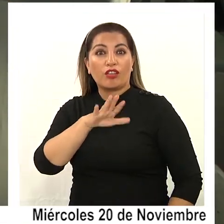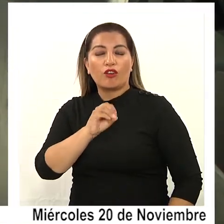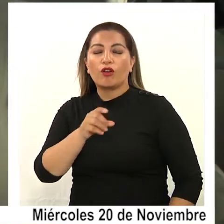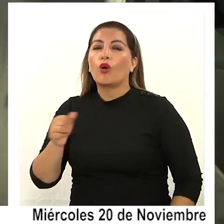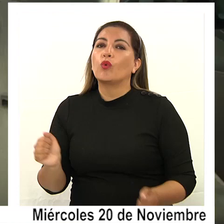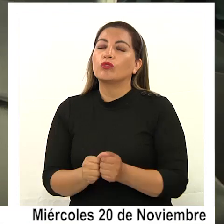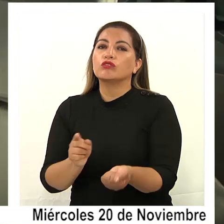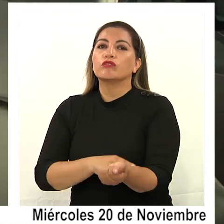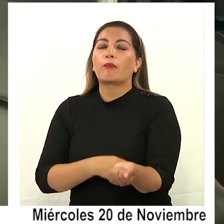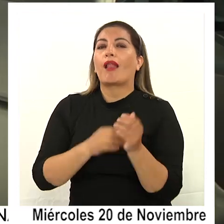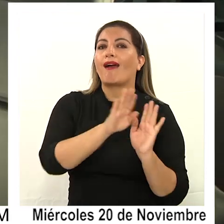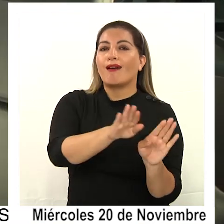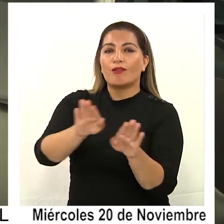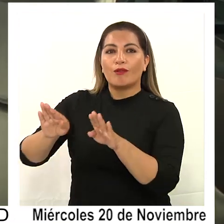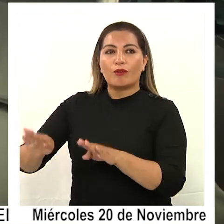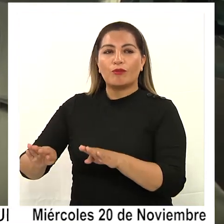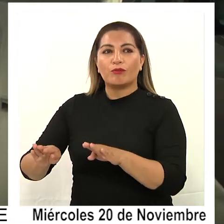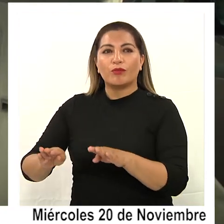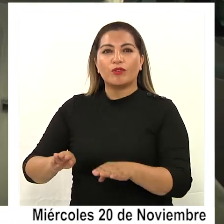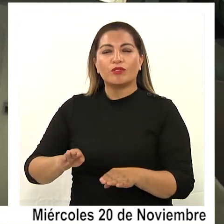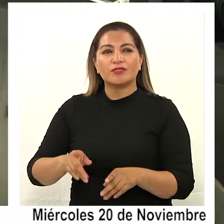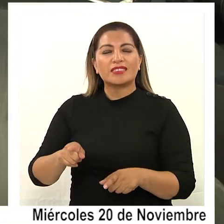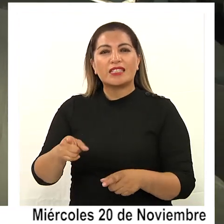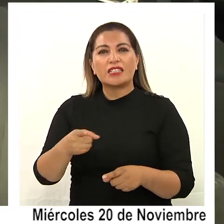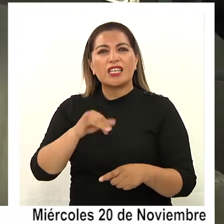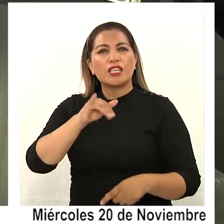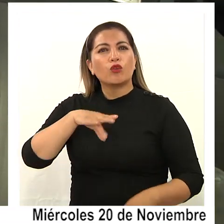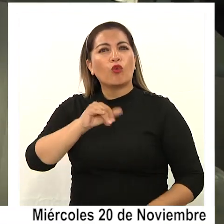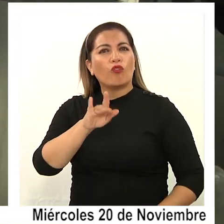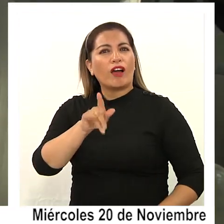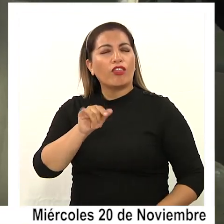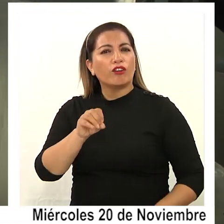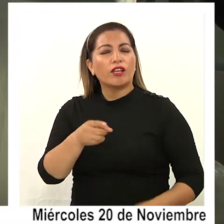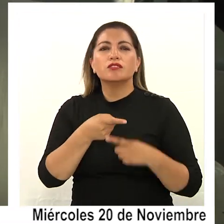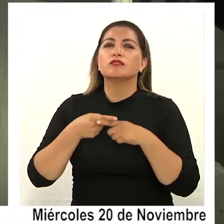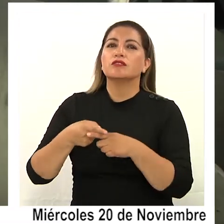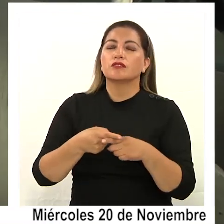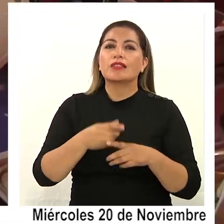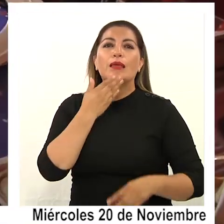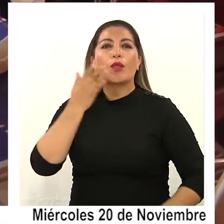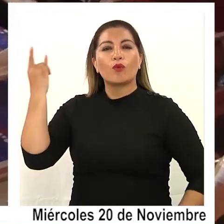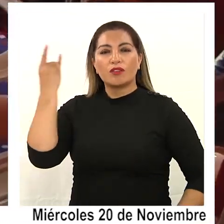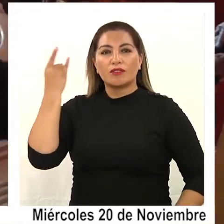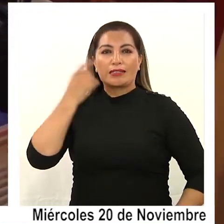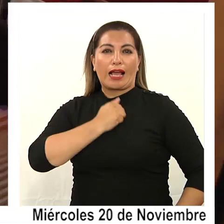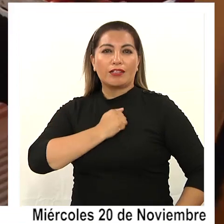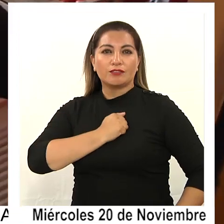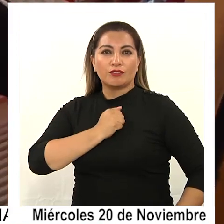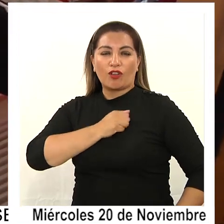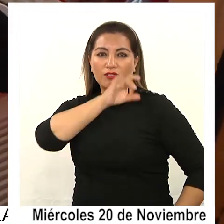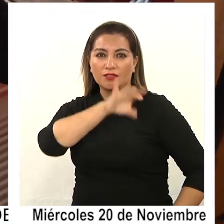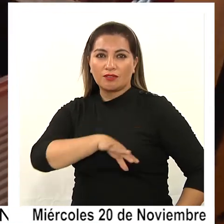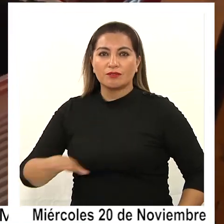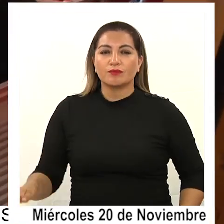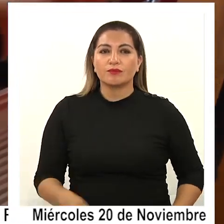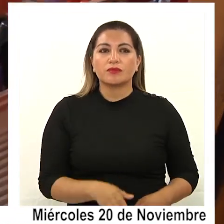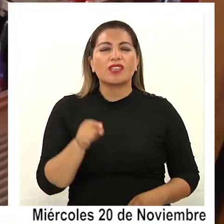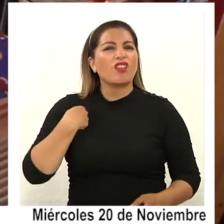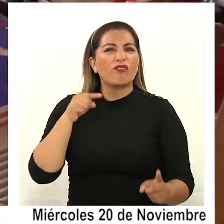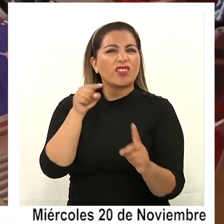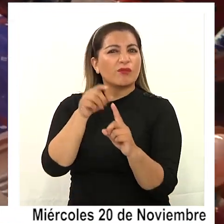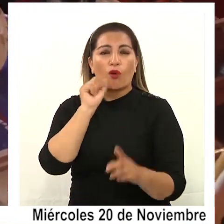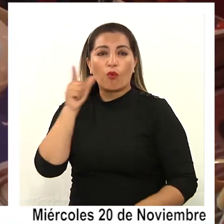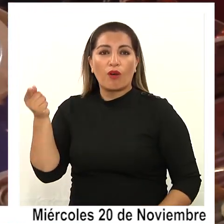familia, en colaboración con la incubadora Social Lab y la Pontificia Universidad Católica de Chile. El